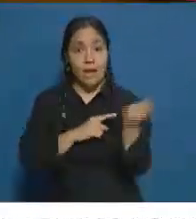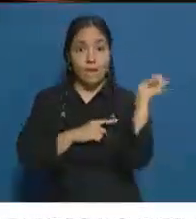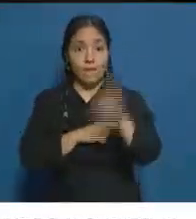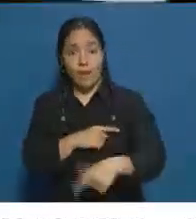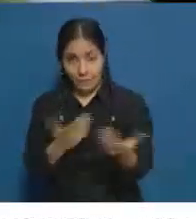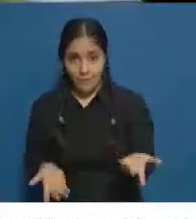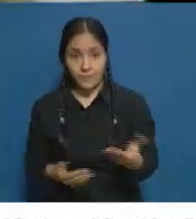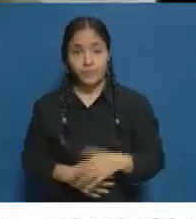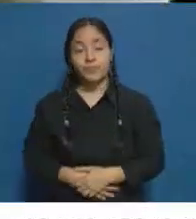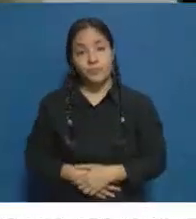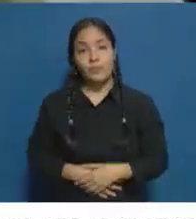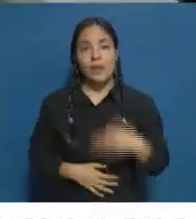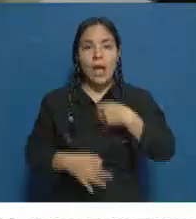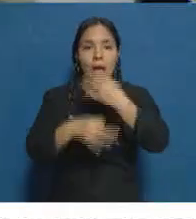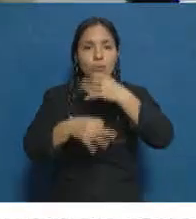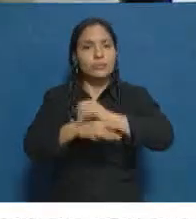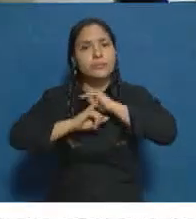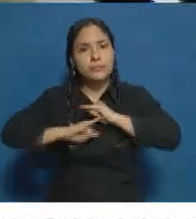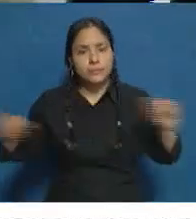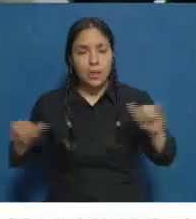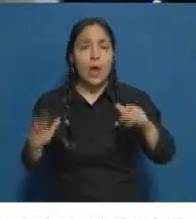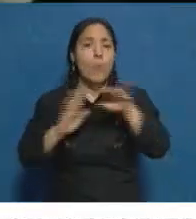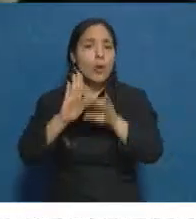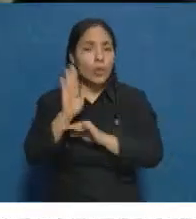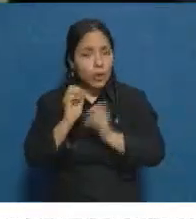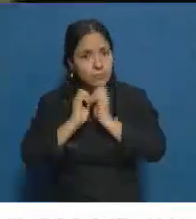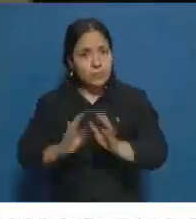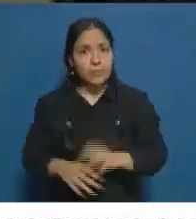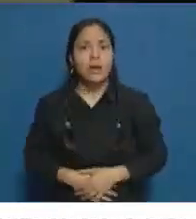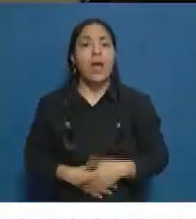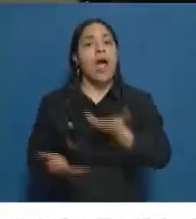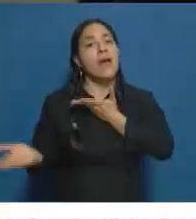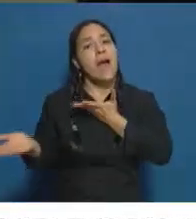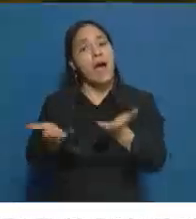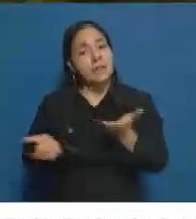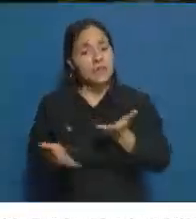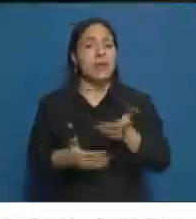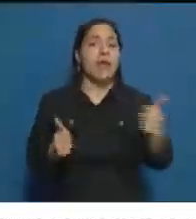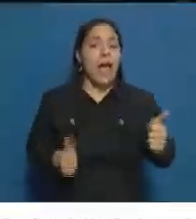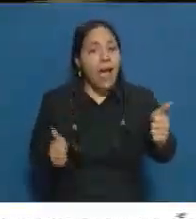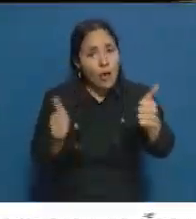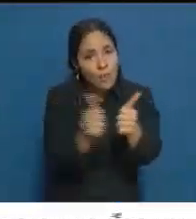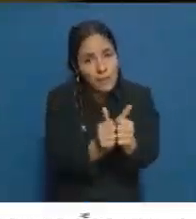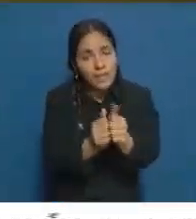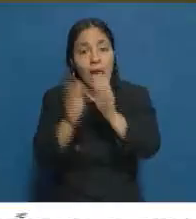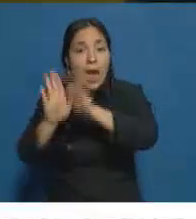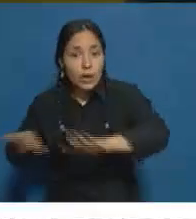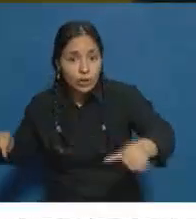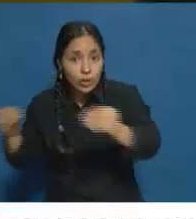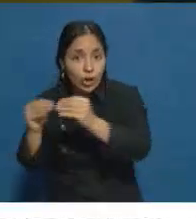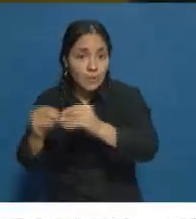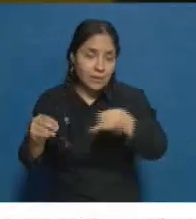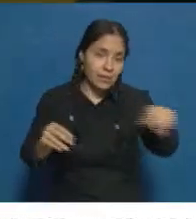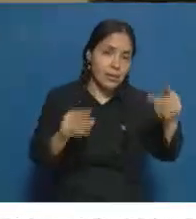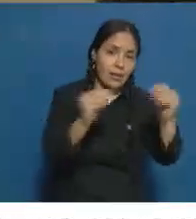mandar, sino... Desde la escuela informaron que tras activar el protocolo ofrecerán asistencia y acompañamiento a los niños tras el